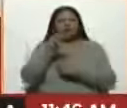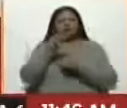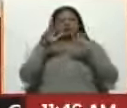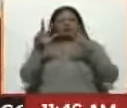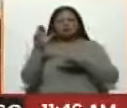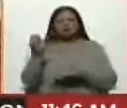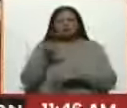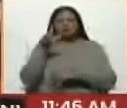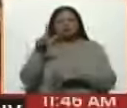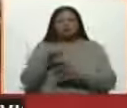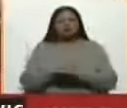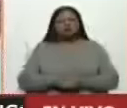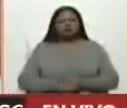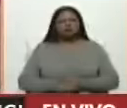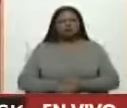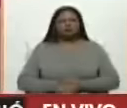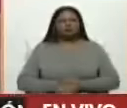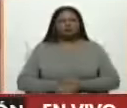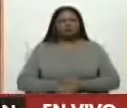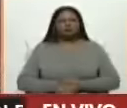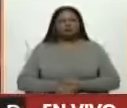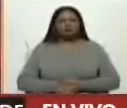julio.